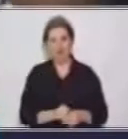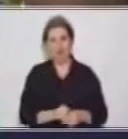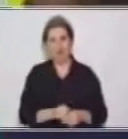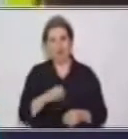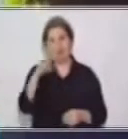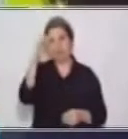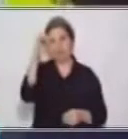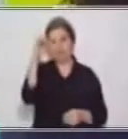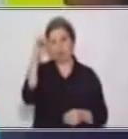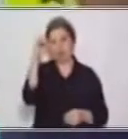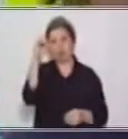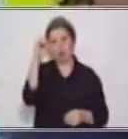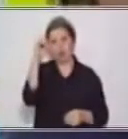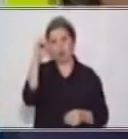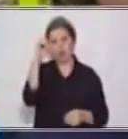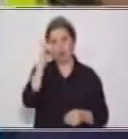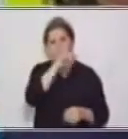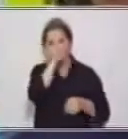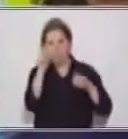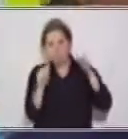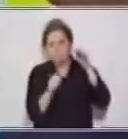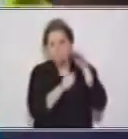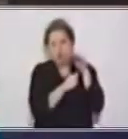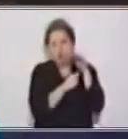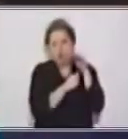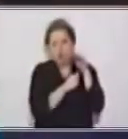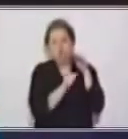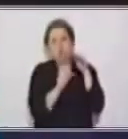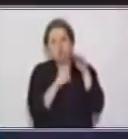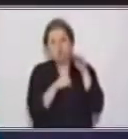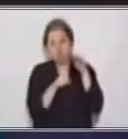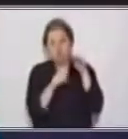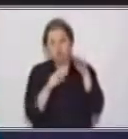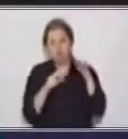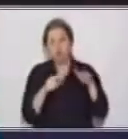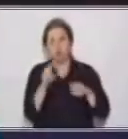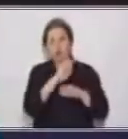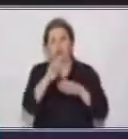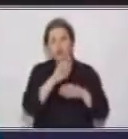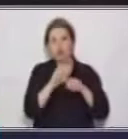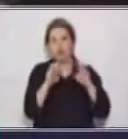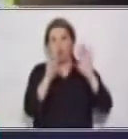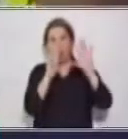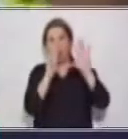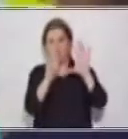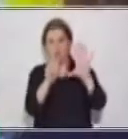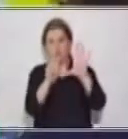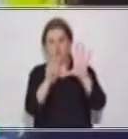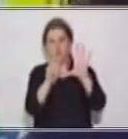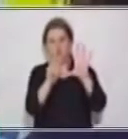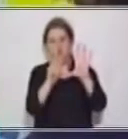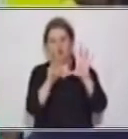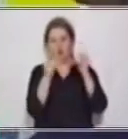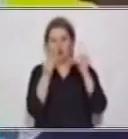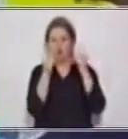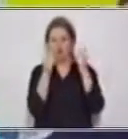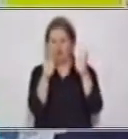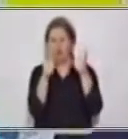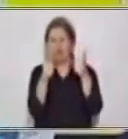0. Y ahora uso el siguiente dígito, que sería el 8. Muy bien.